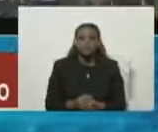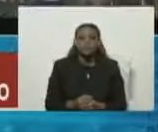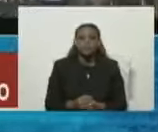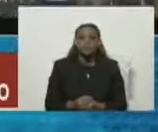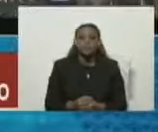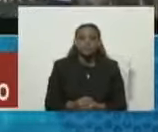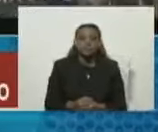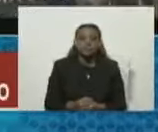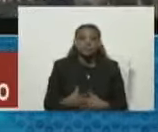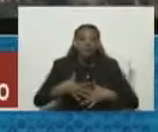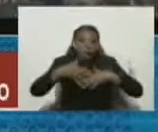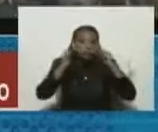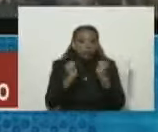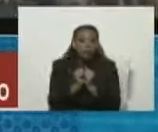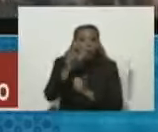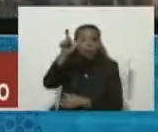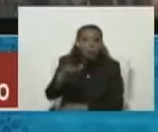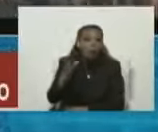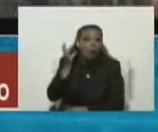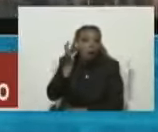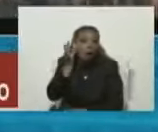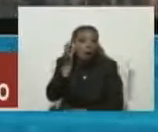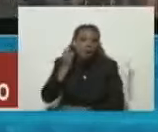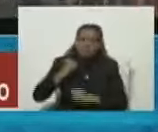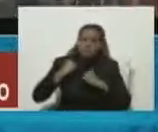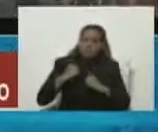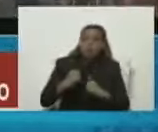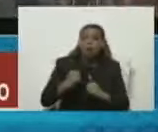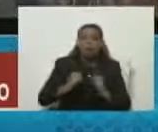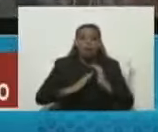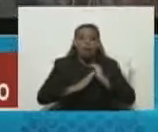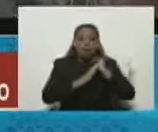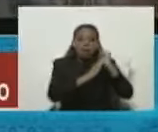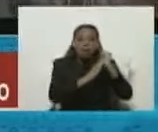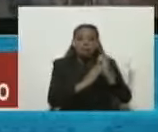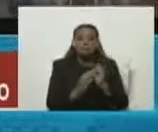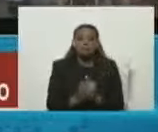De guerreras. Guerreras insignes.